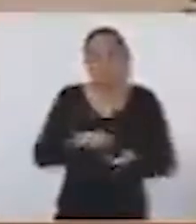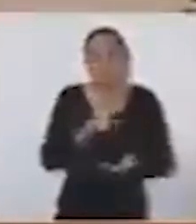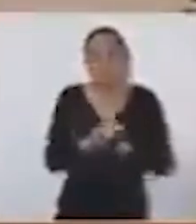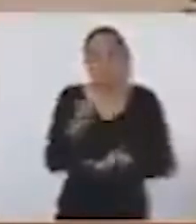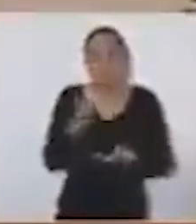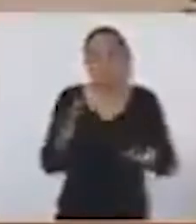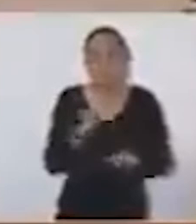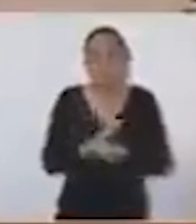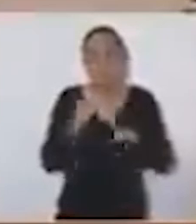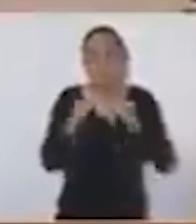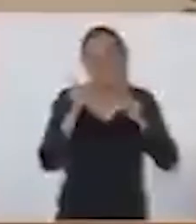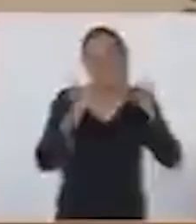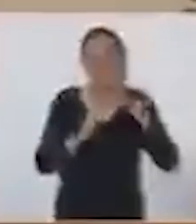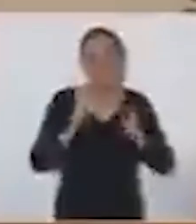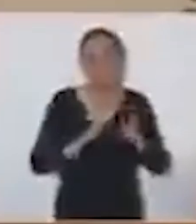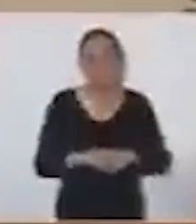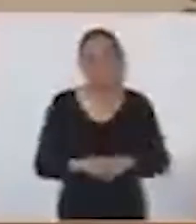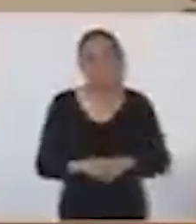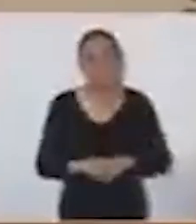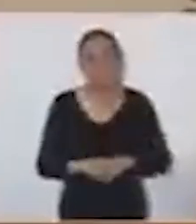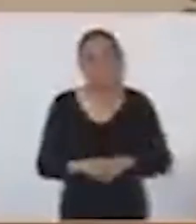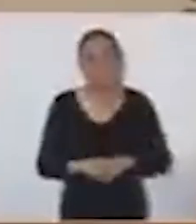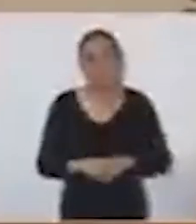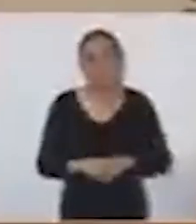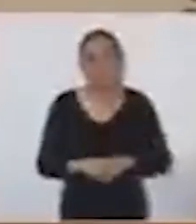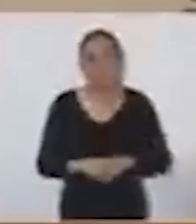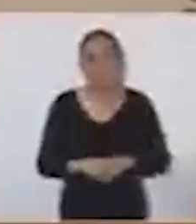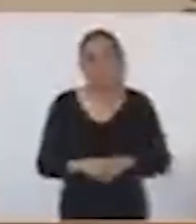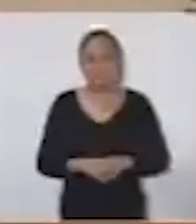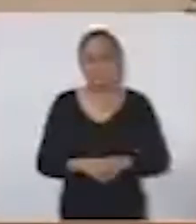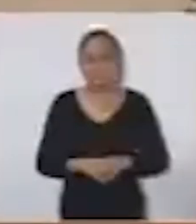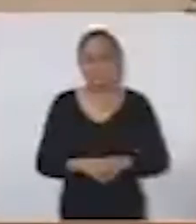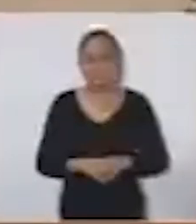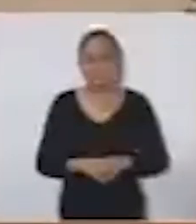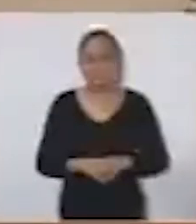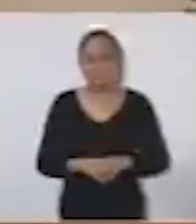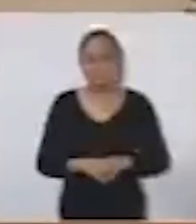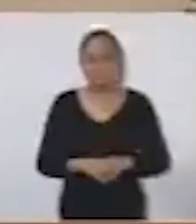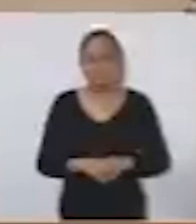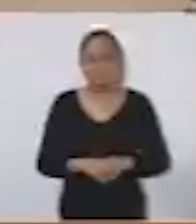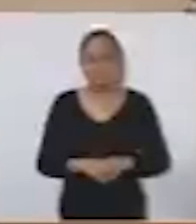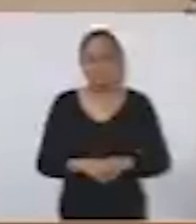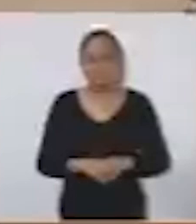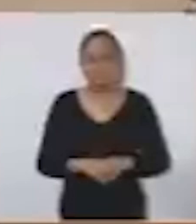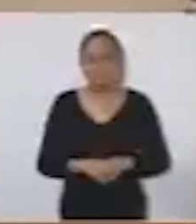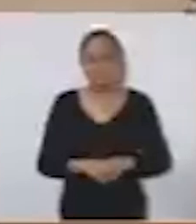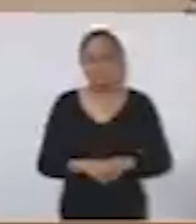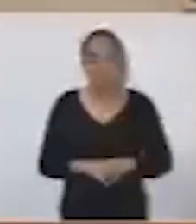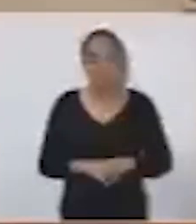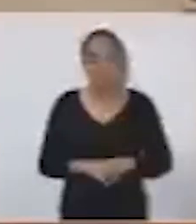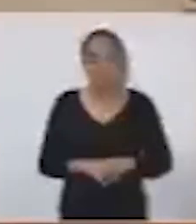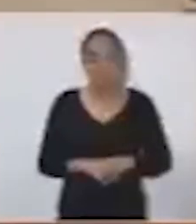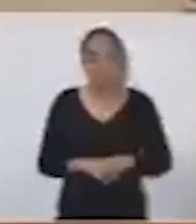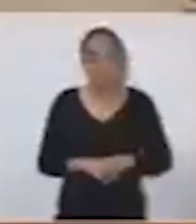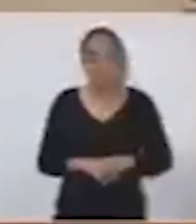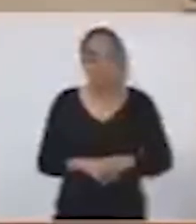eso no quede duda Que no quede duda que quien no haya cumplido